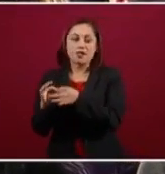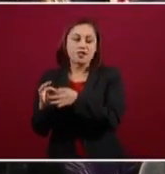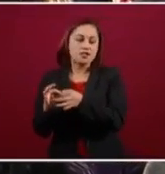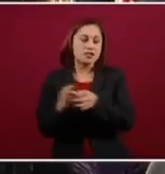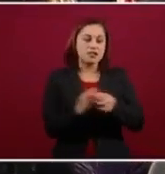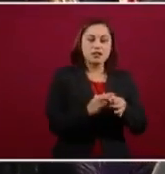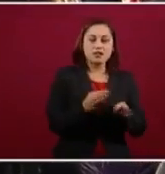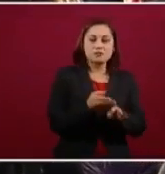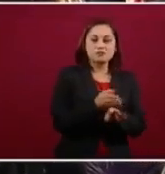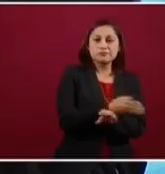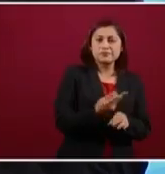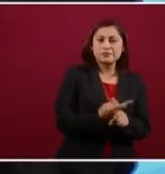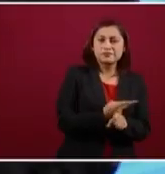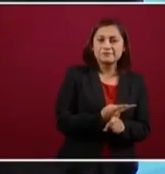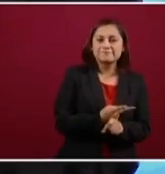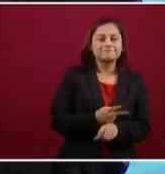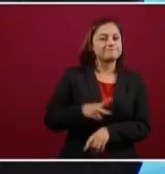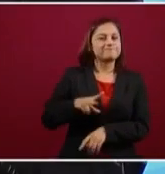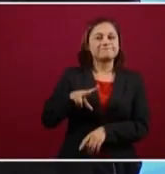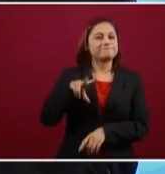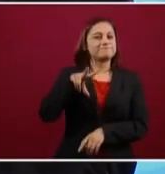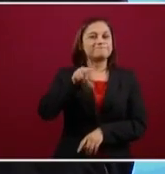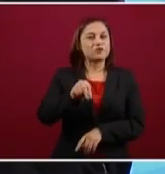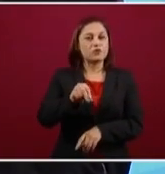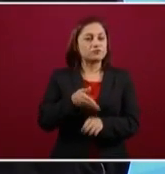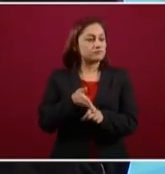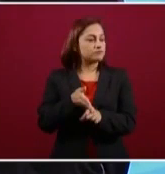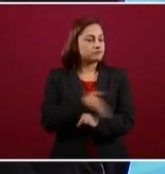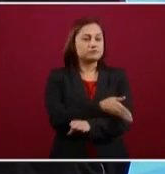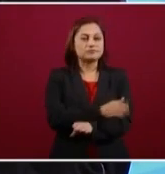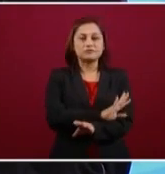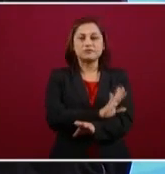No, ya no cabe eso.